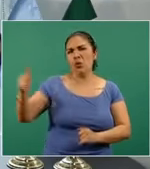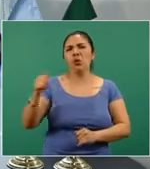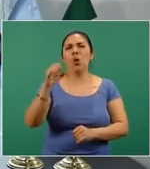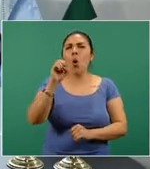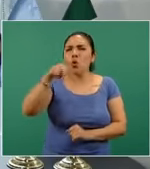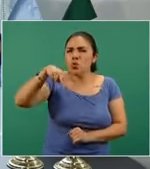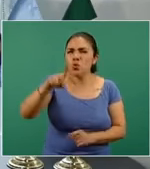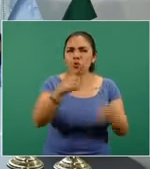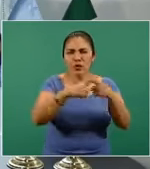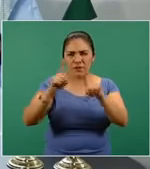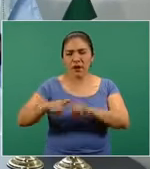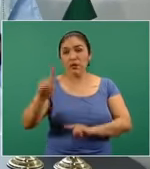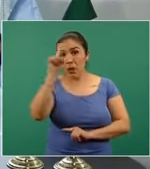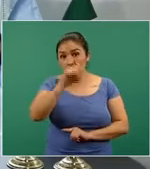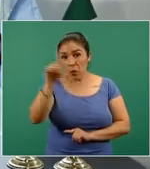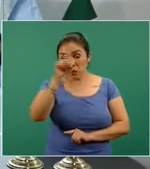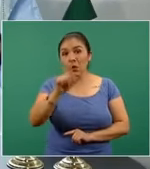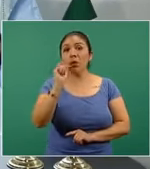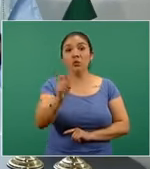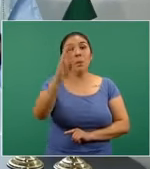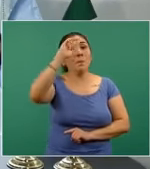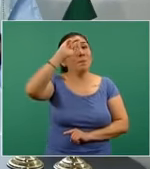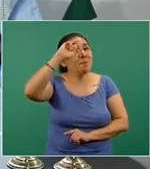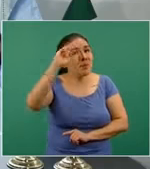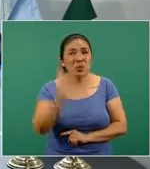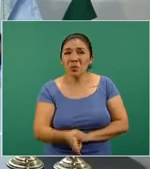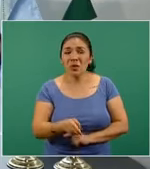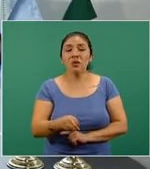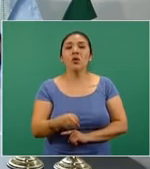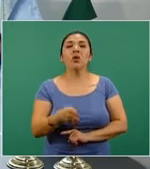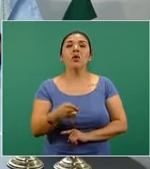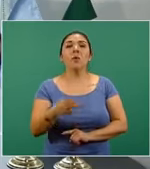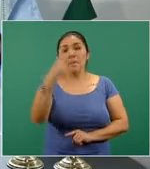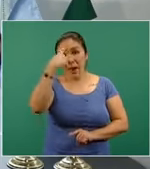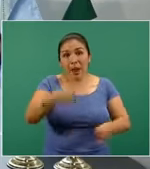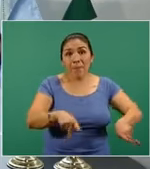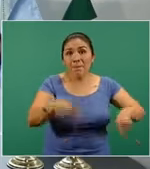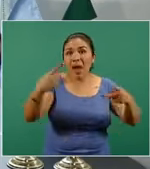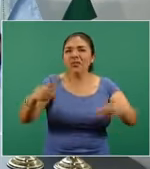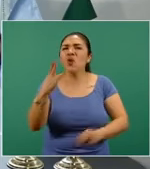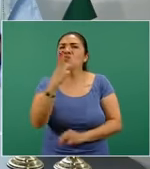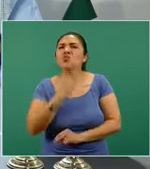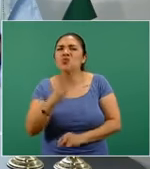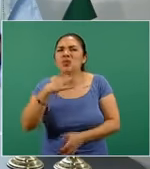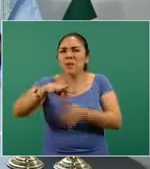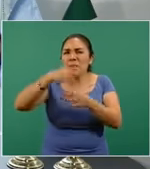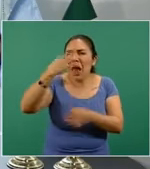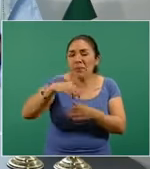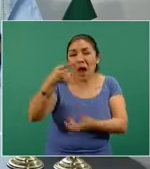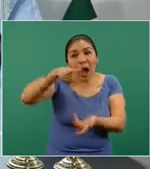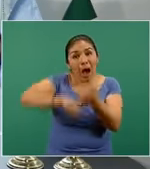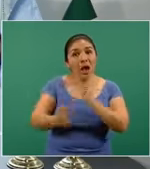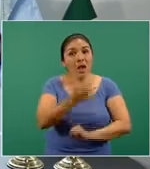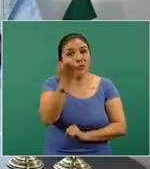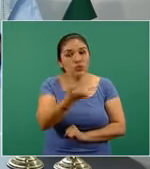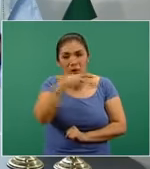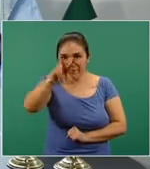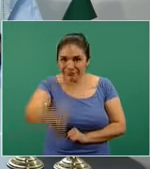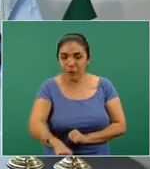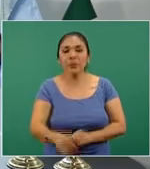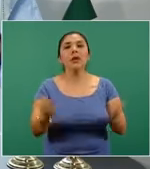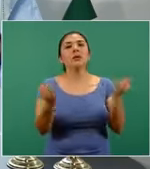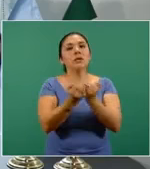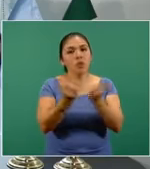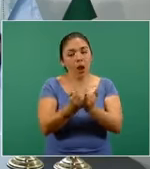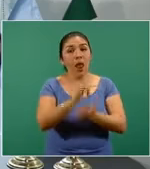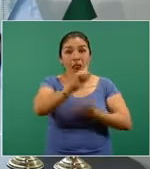Unidas, el prohibir la venta de comida chatarra en las escuelas. Del mismo modo,